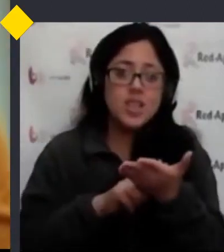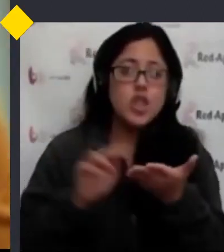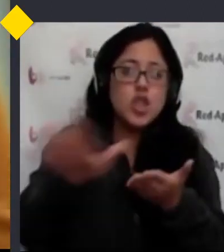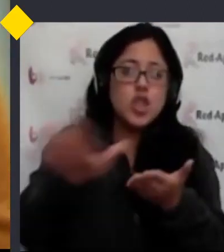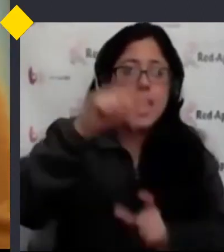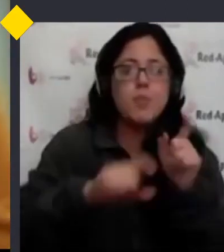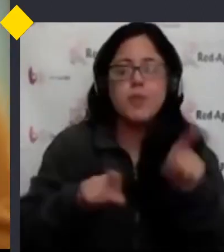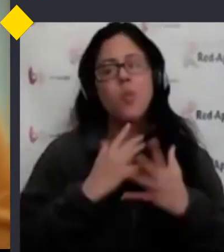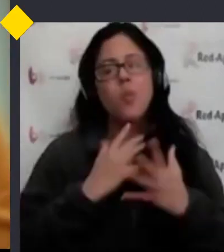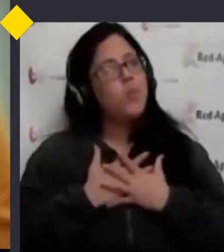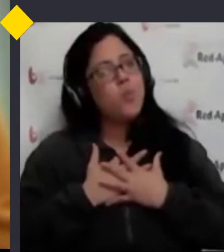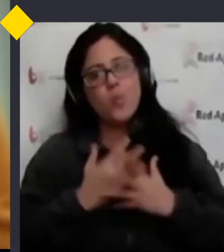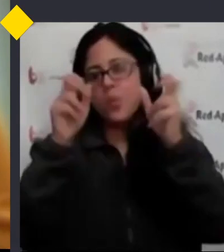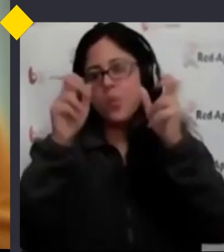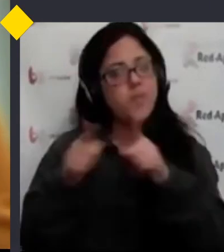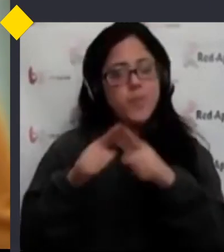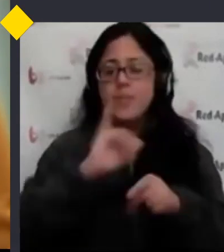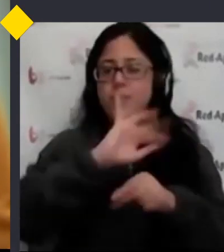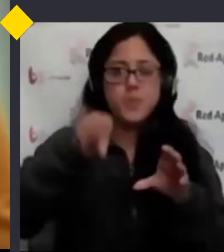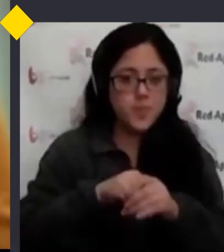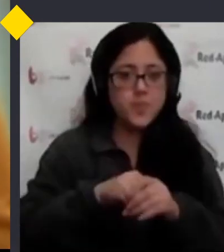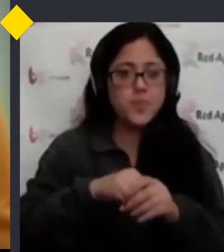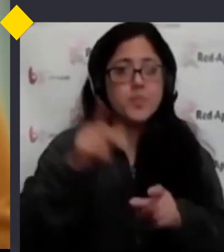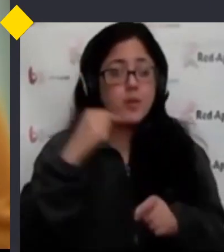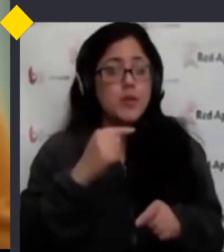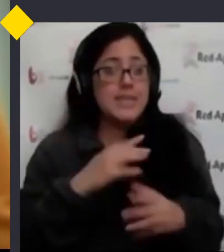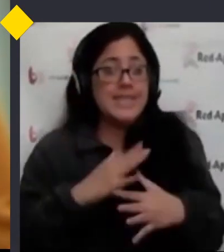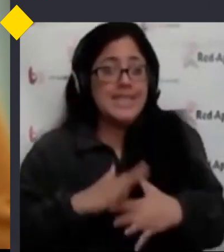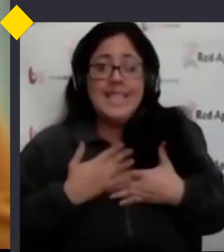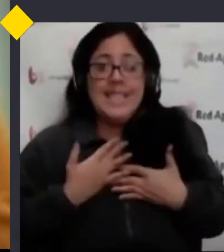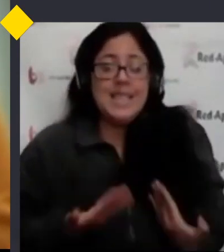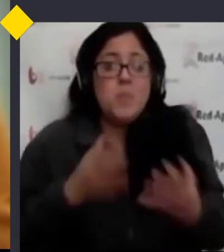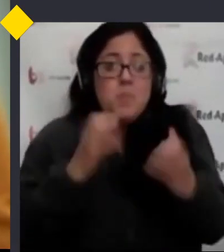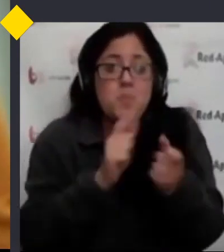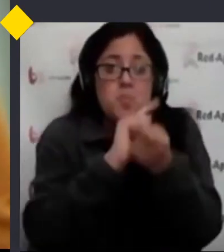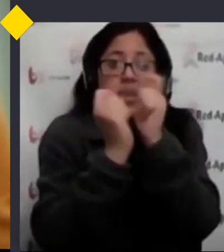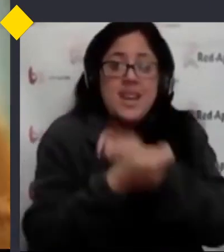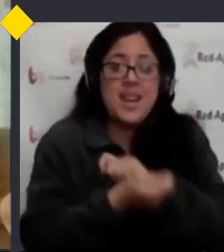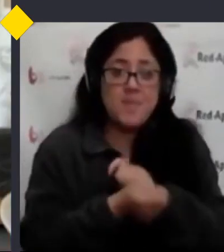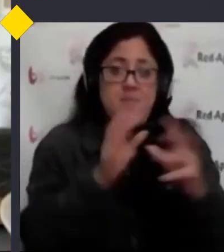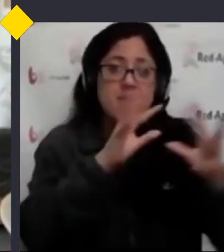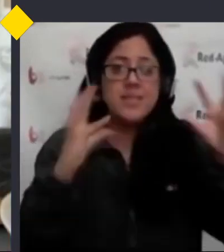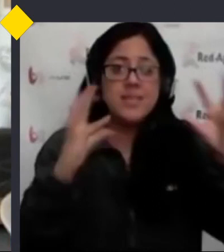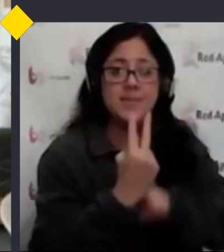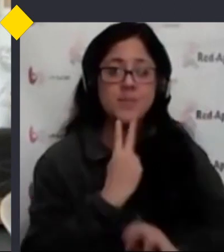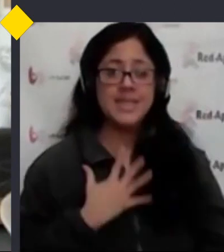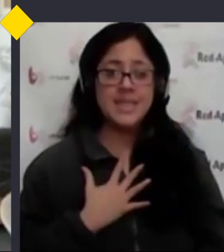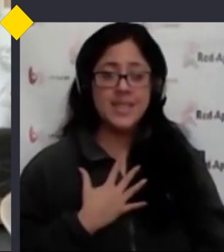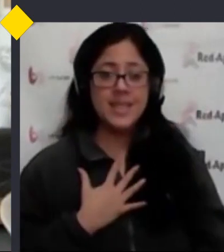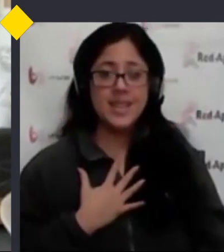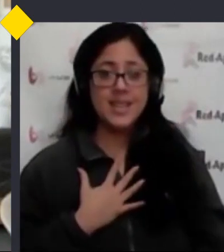apasionados con el tema de diversidad e inclusión, es algo que realmente uno siente que puede cambiar la forma de vida, ¿cierto? Que puede cambiar la